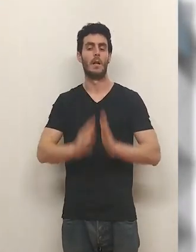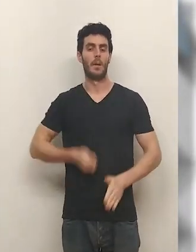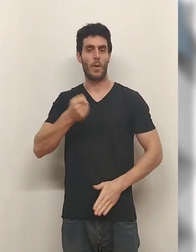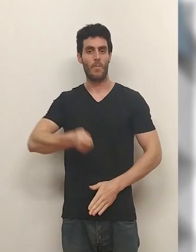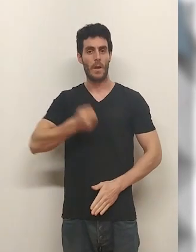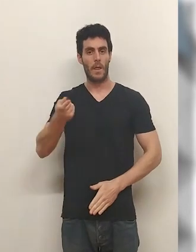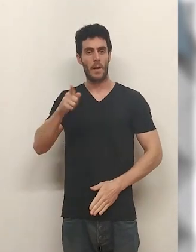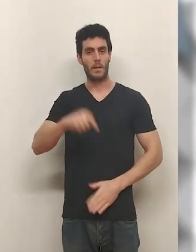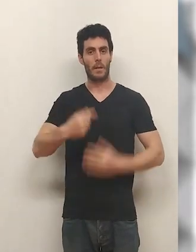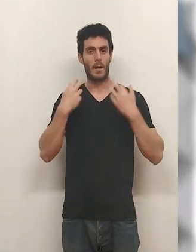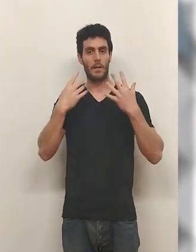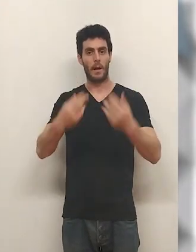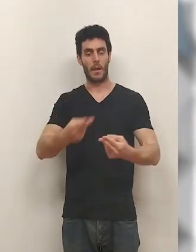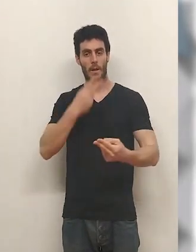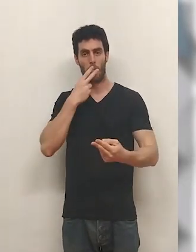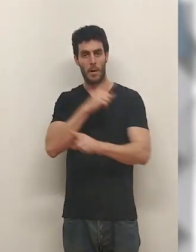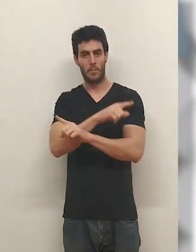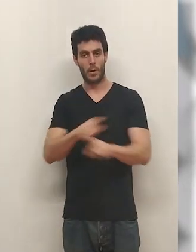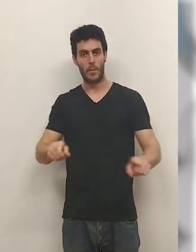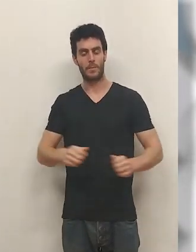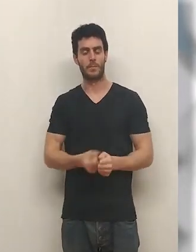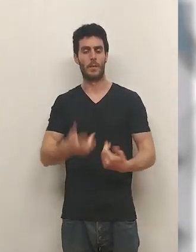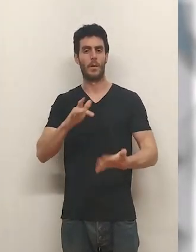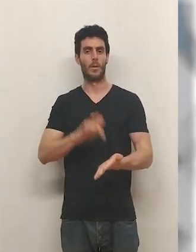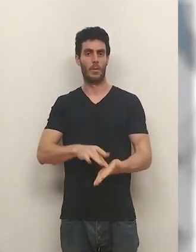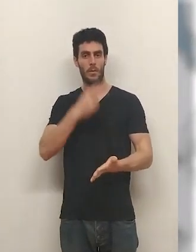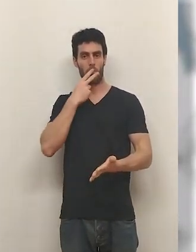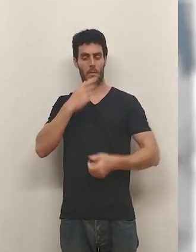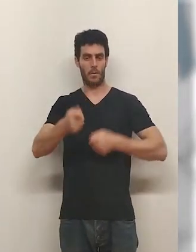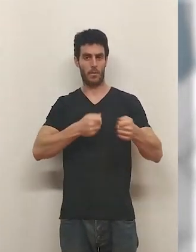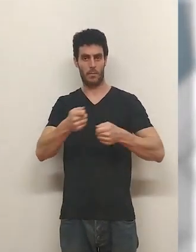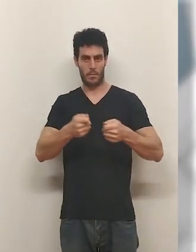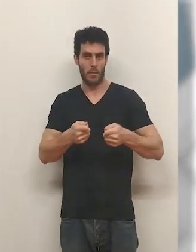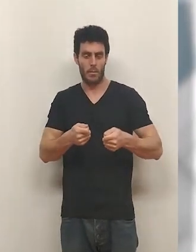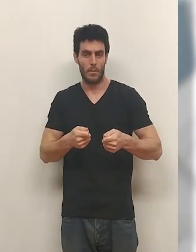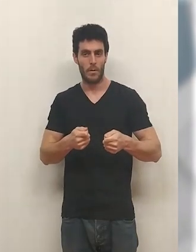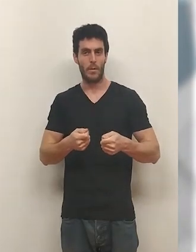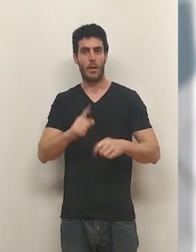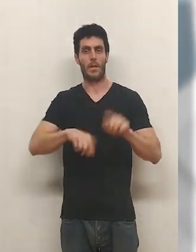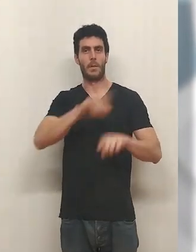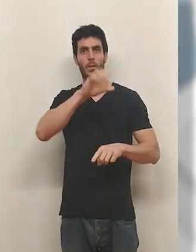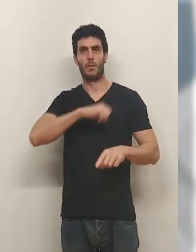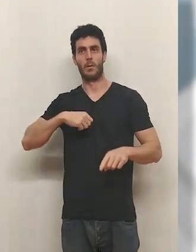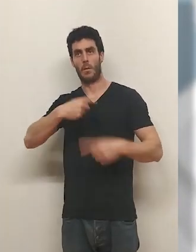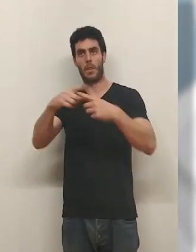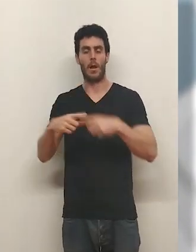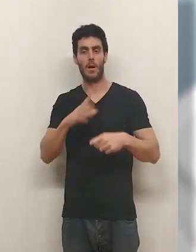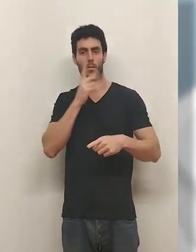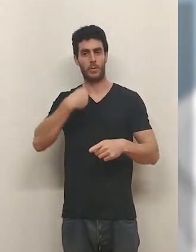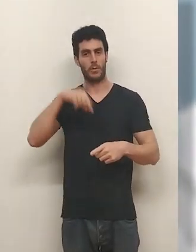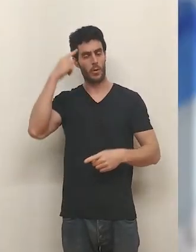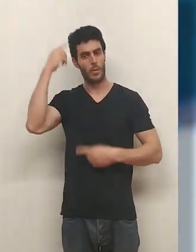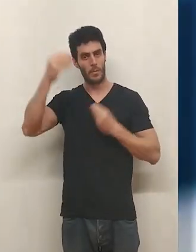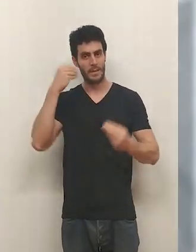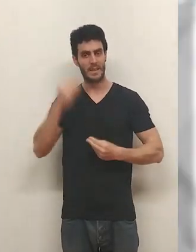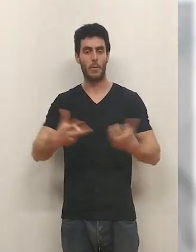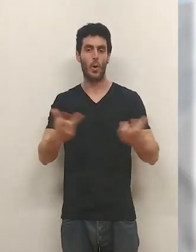y prohibir fumar en las terrazas. La normatía que regula el consumo de tabaco en las terrazas es muy regular según que comunidades autónomas. Entonces, por ello, creemos que es